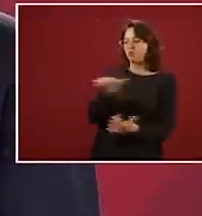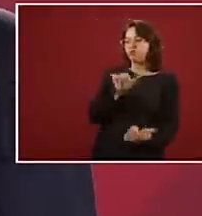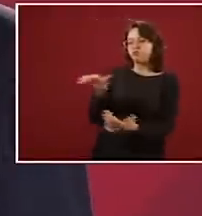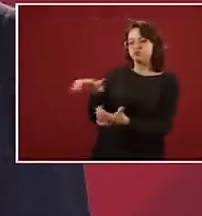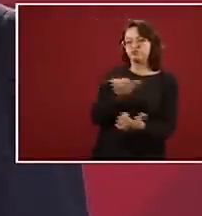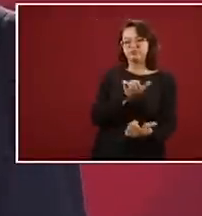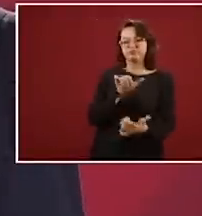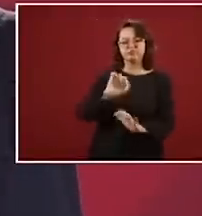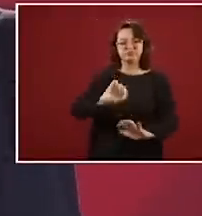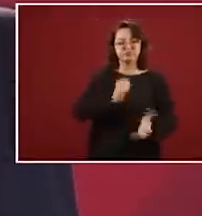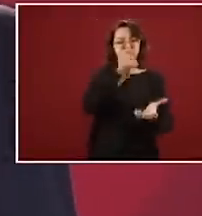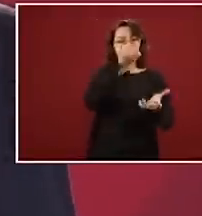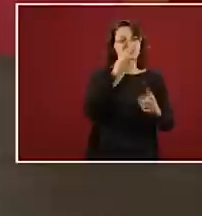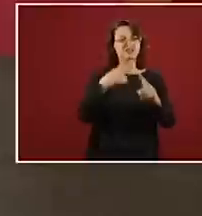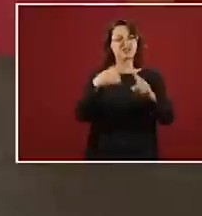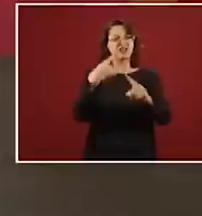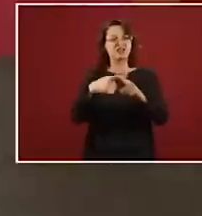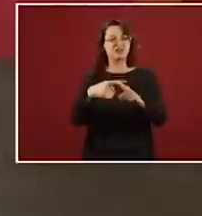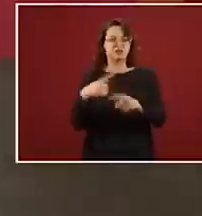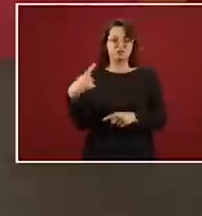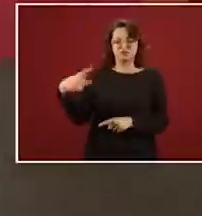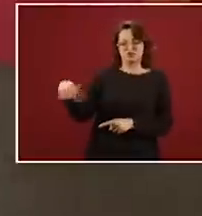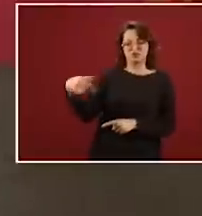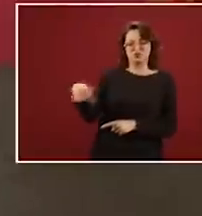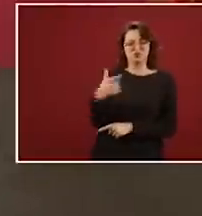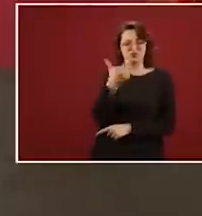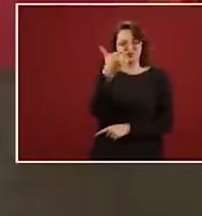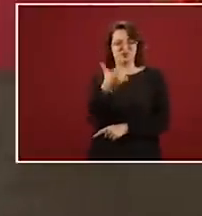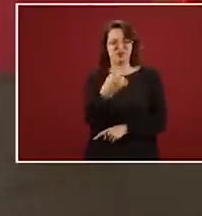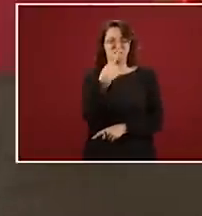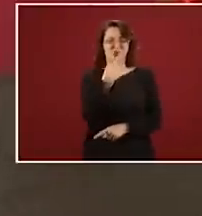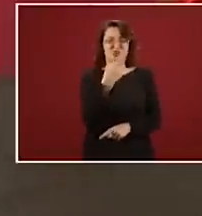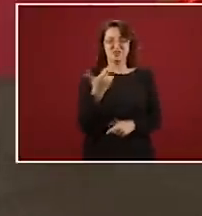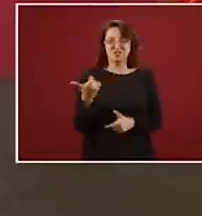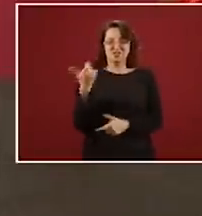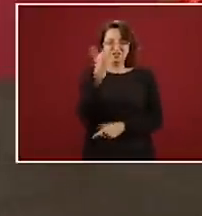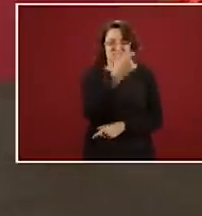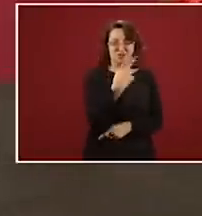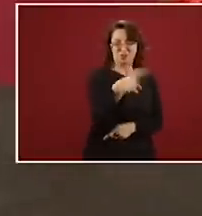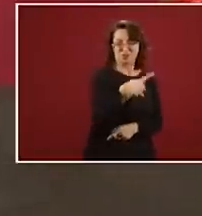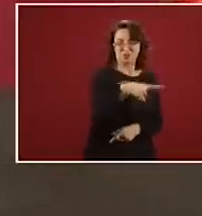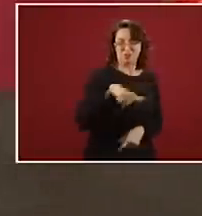porque el presupuesto es dinero del pueblo, no es de los funcionarios,